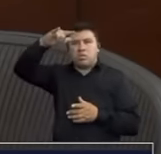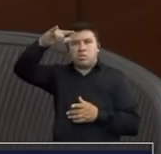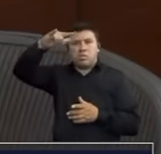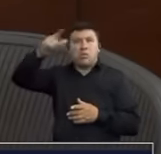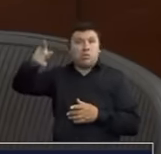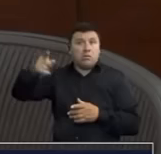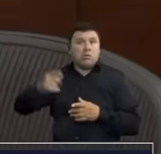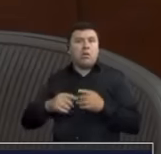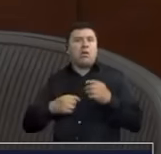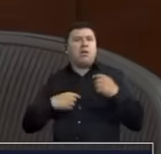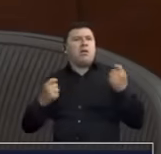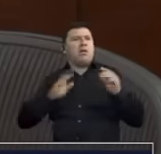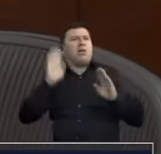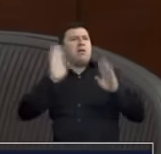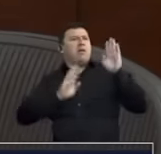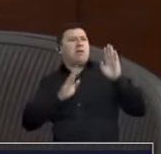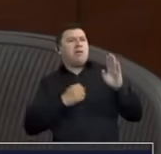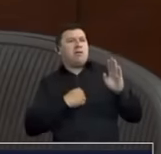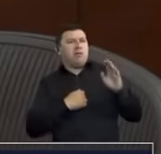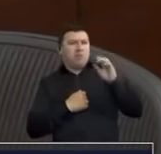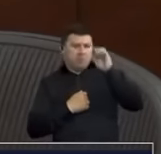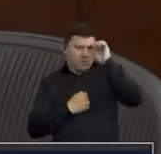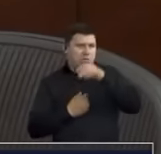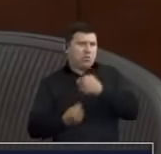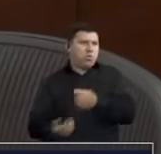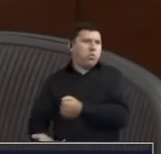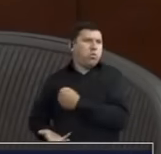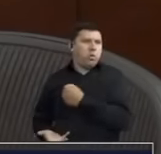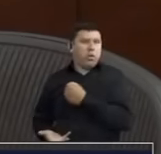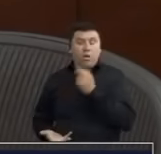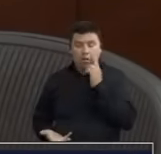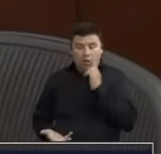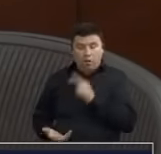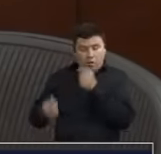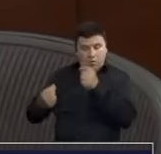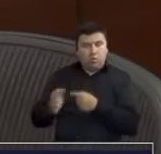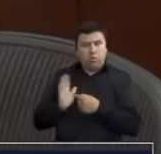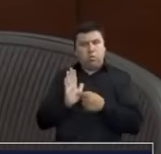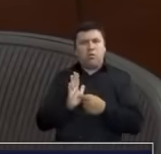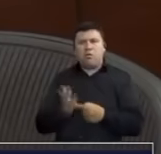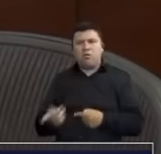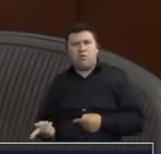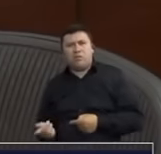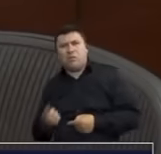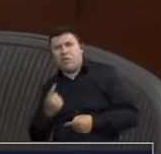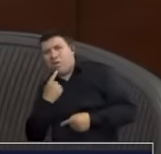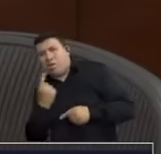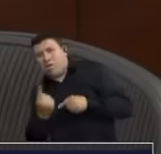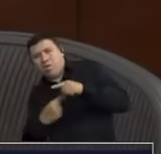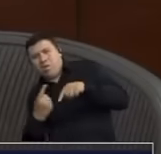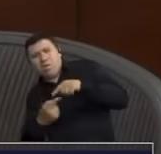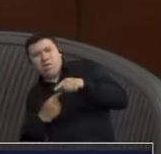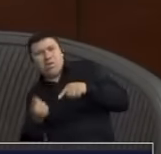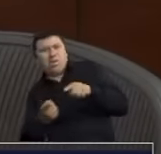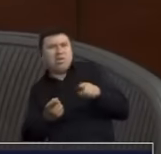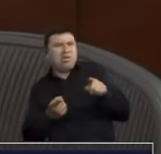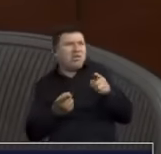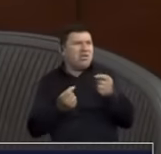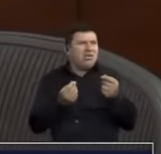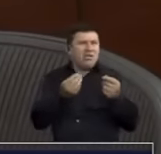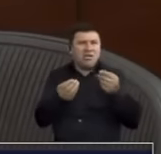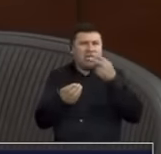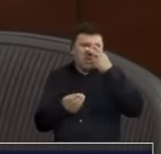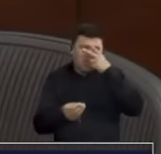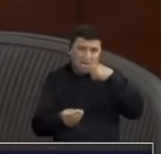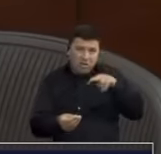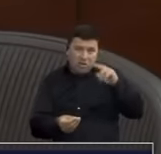a la campaña. El que se conoce, el que no se conoce, nos quedamos especulando con lo que le entregaron al hijo